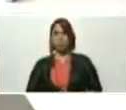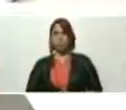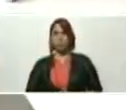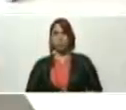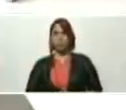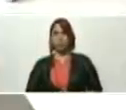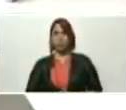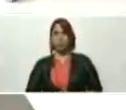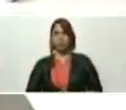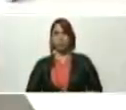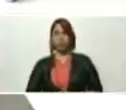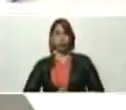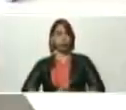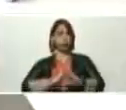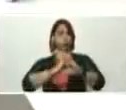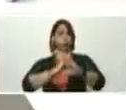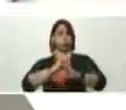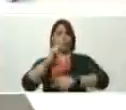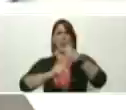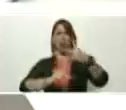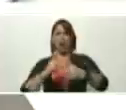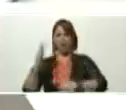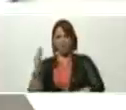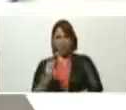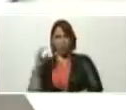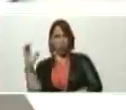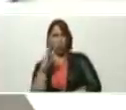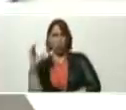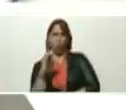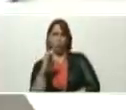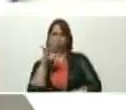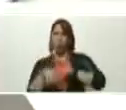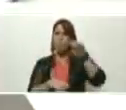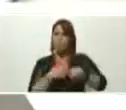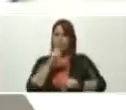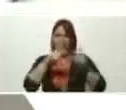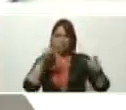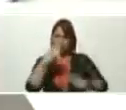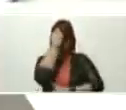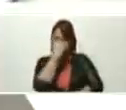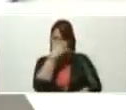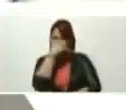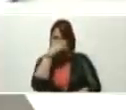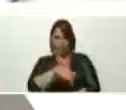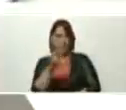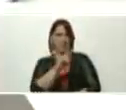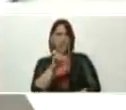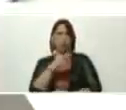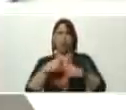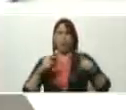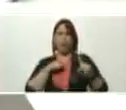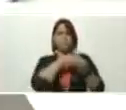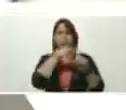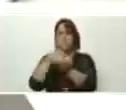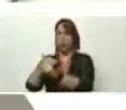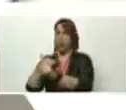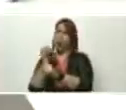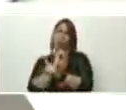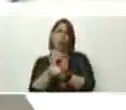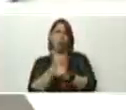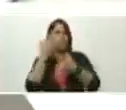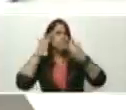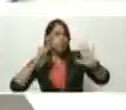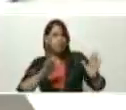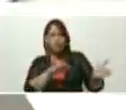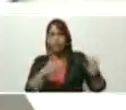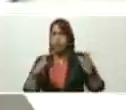para neutralizar los planes que vienen de Colombia de comprar delincuentes en Venezuela para lanzarle bombas o tratar de